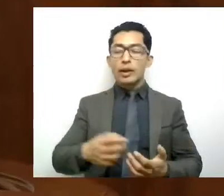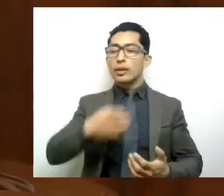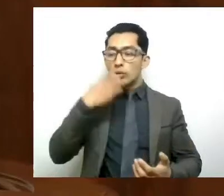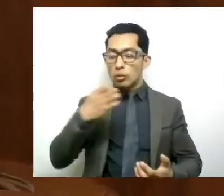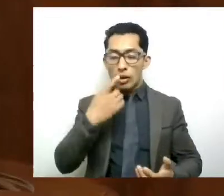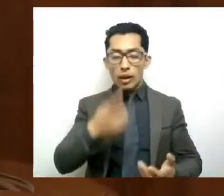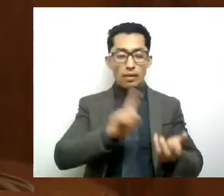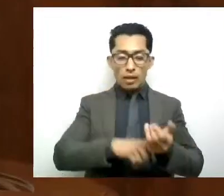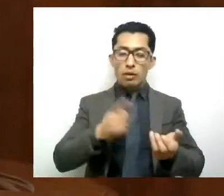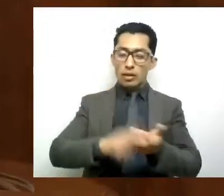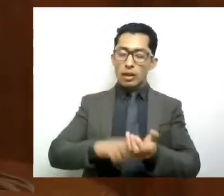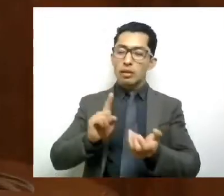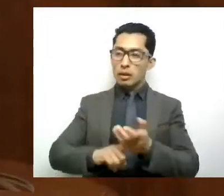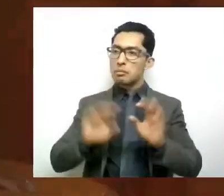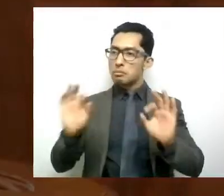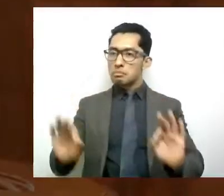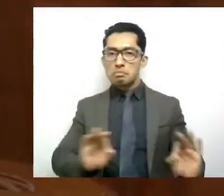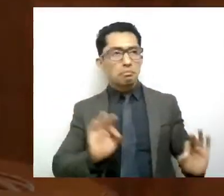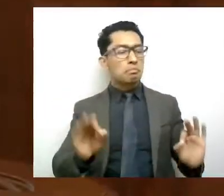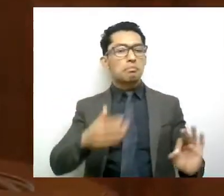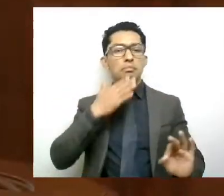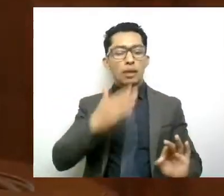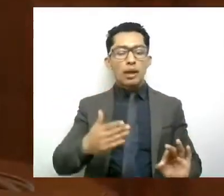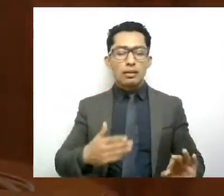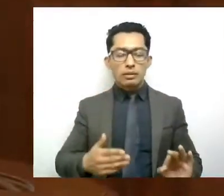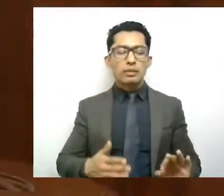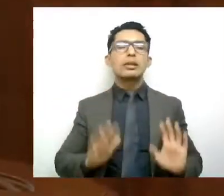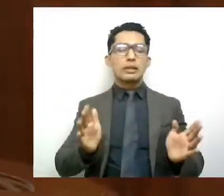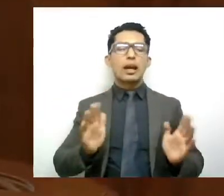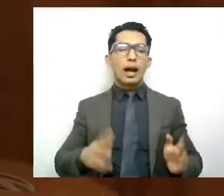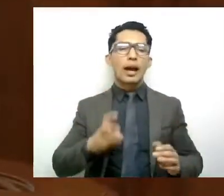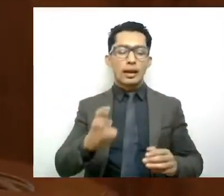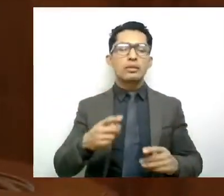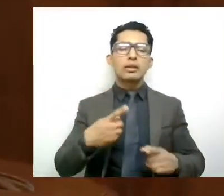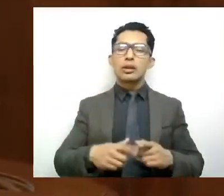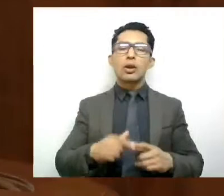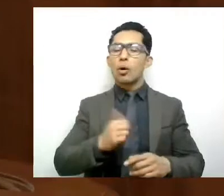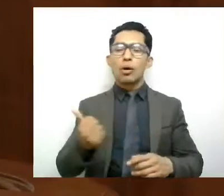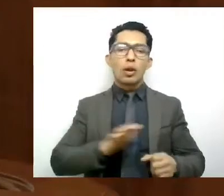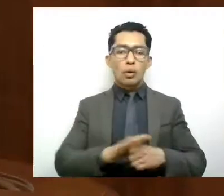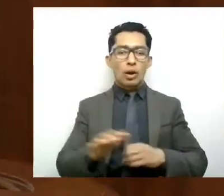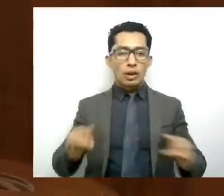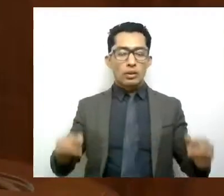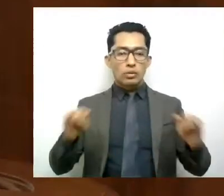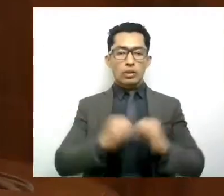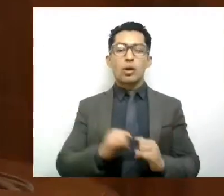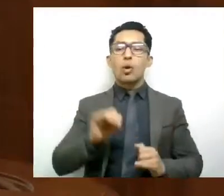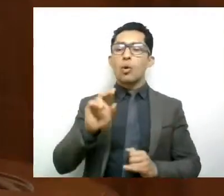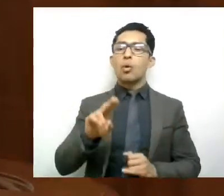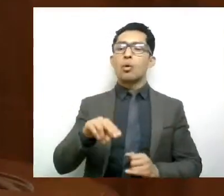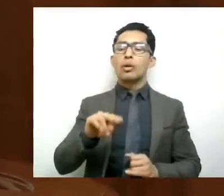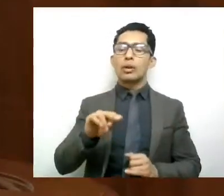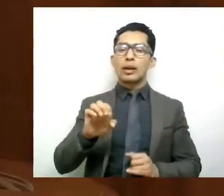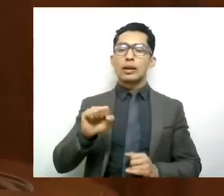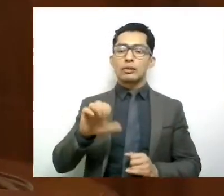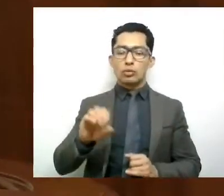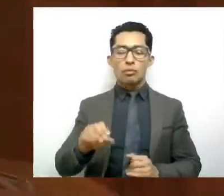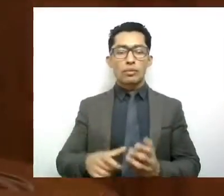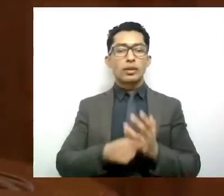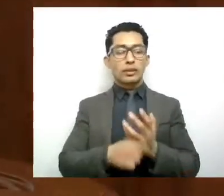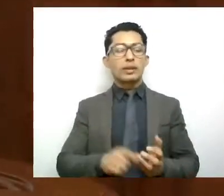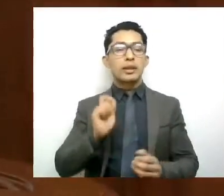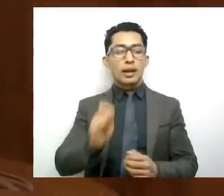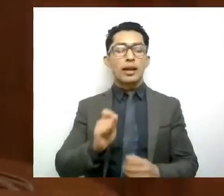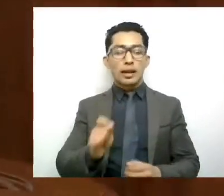buenas condiciones, lo ha estudiado, entre otras instancias, la UNESCO, evidenciando que las